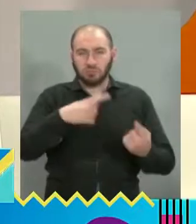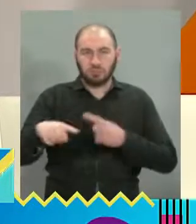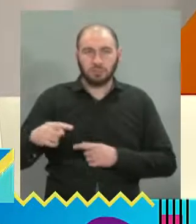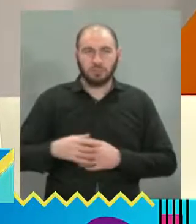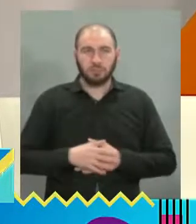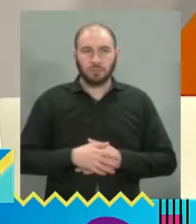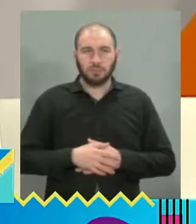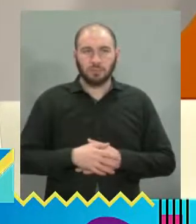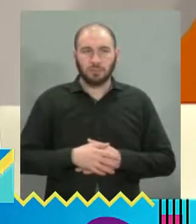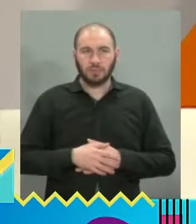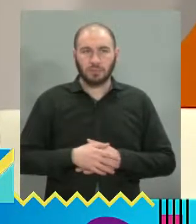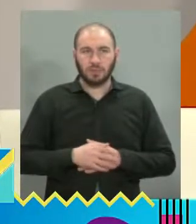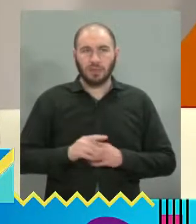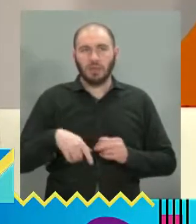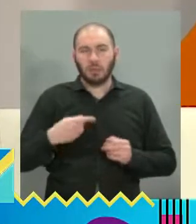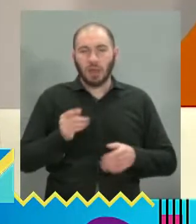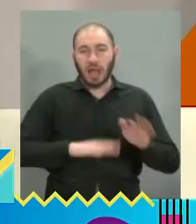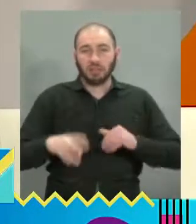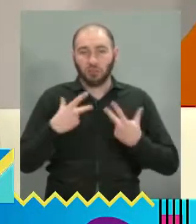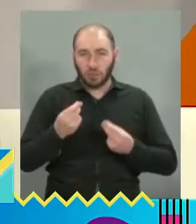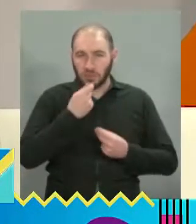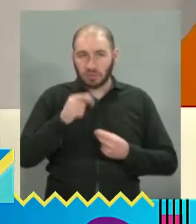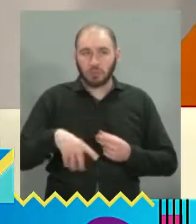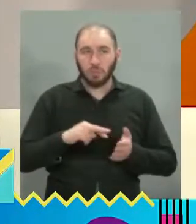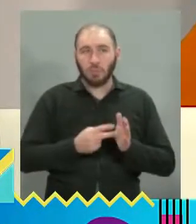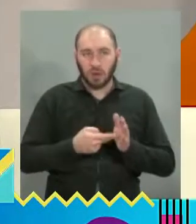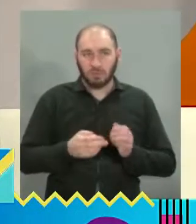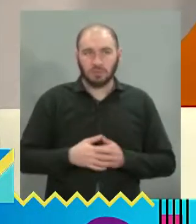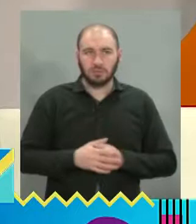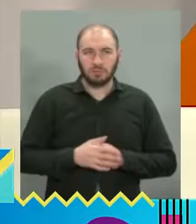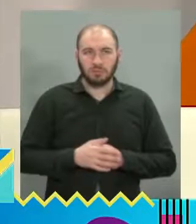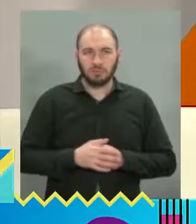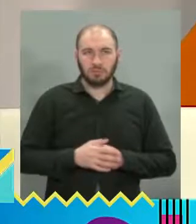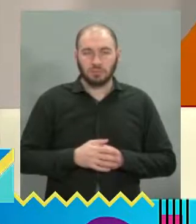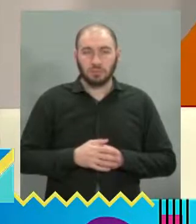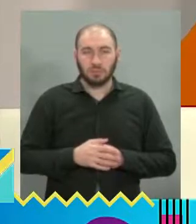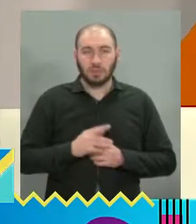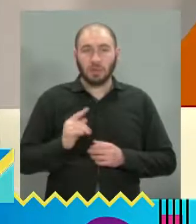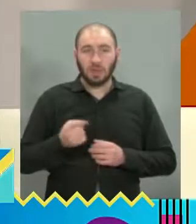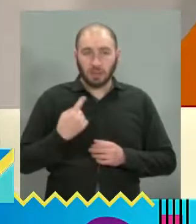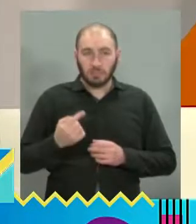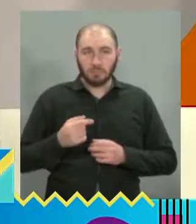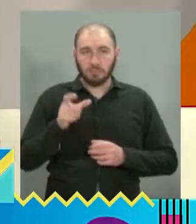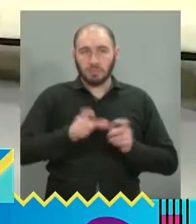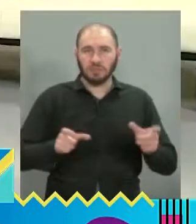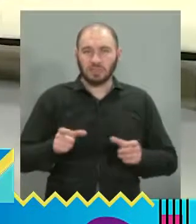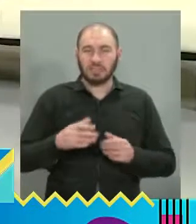del país, para que no se puedan realizar. Acá en Mendoza hemos tenido problemas, nosotros lo tuvo gente de la Secretaría de Derechos Humanos de